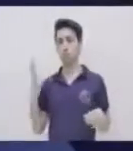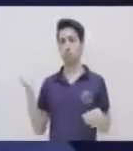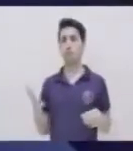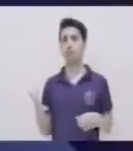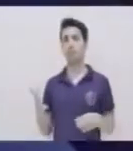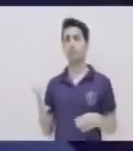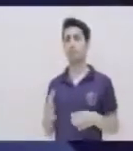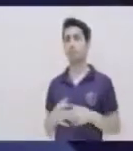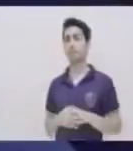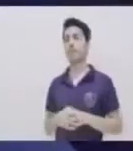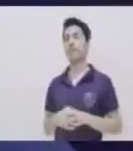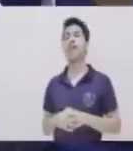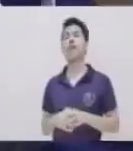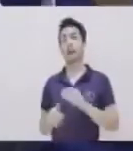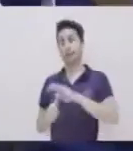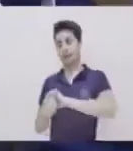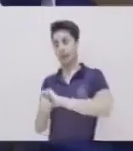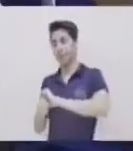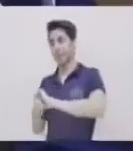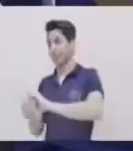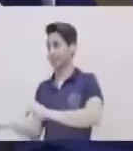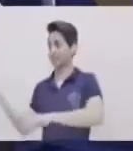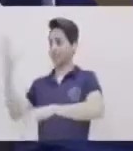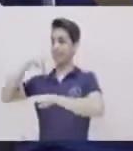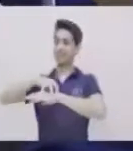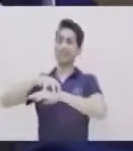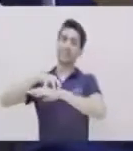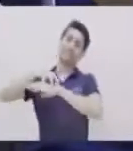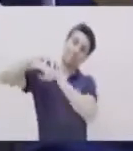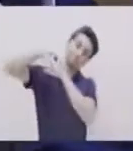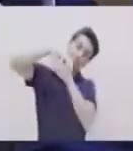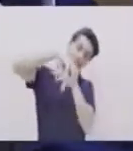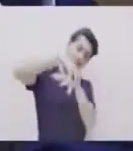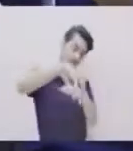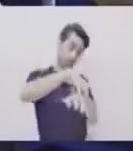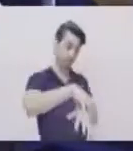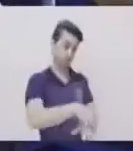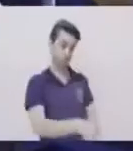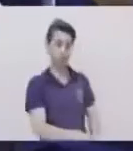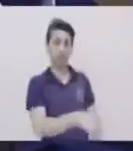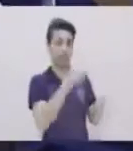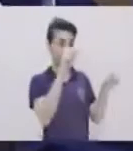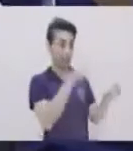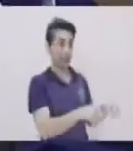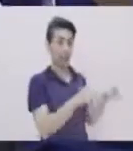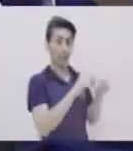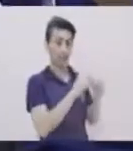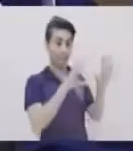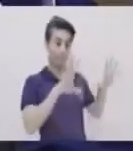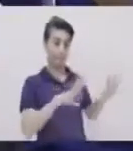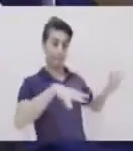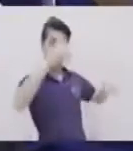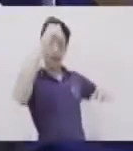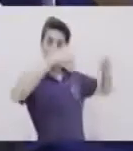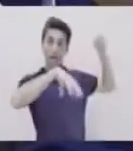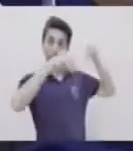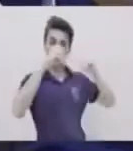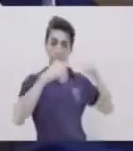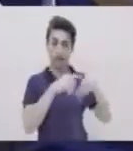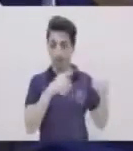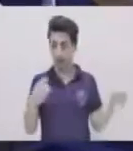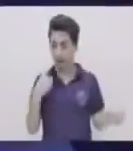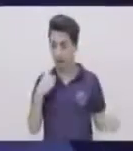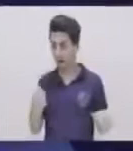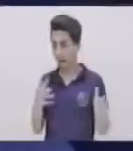exclamó. La tortuga llevó a la liebre al palacio. Allí los ministros la